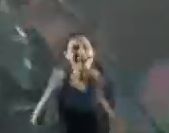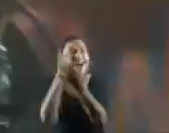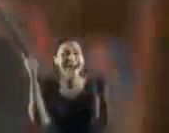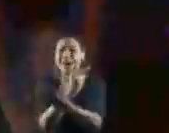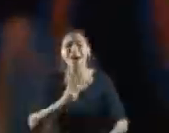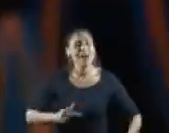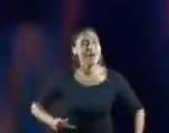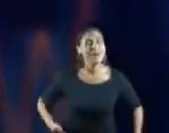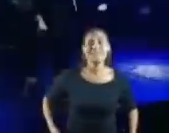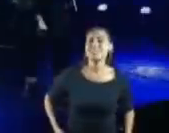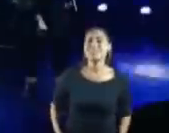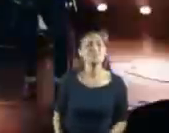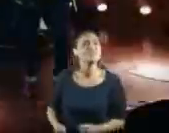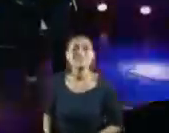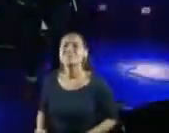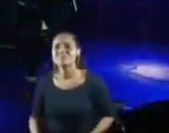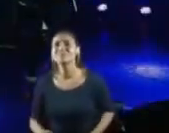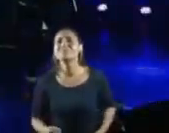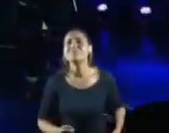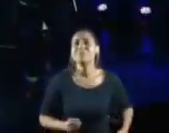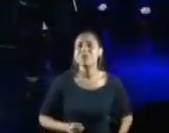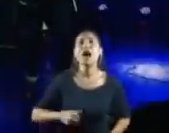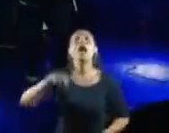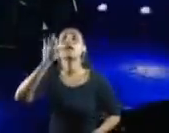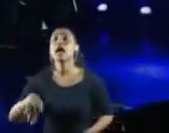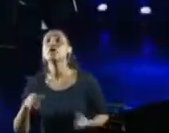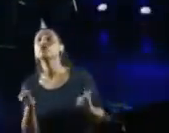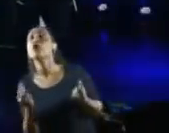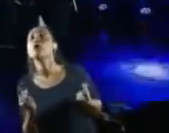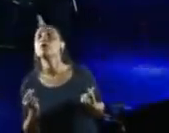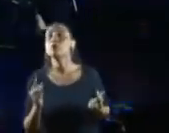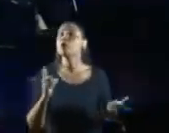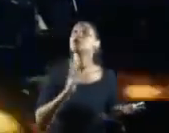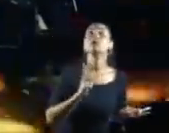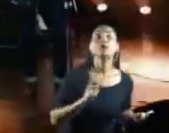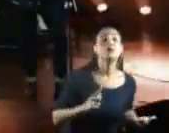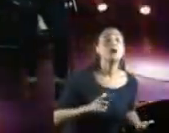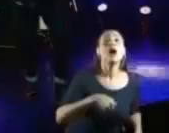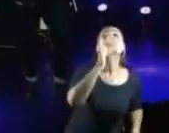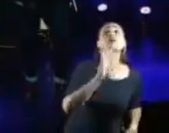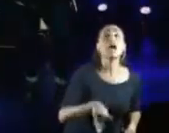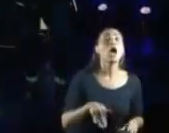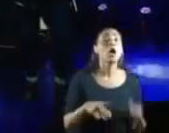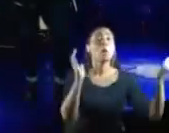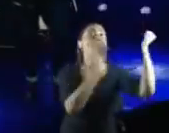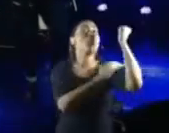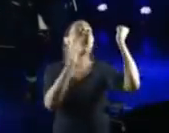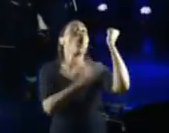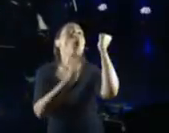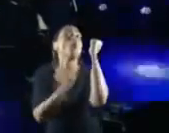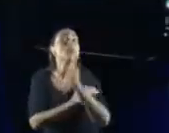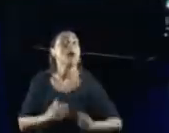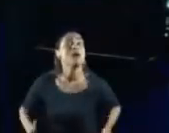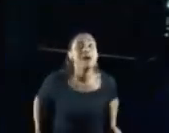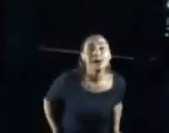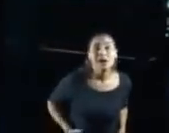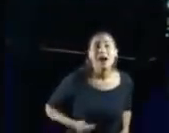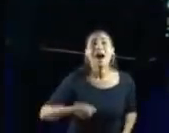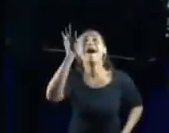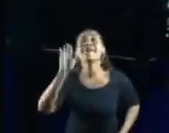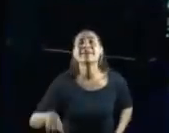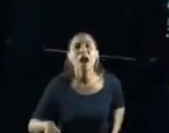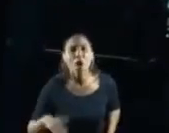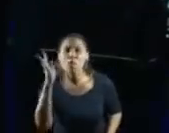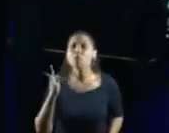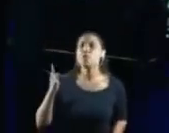un error. ¿Quién tiene el dinero? ¿Quién? ¿Quién tiene poder? ¿Quién tiene